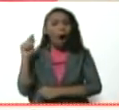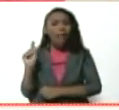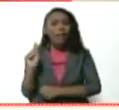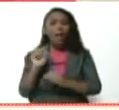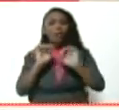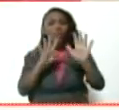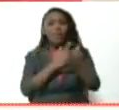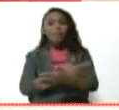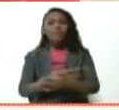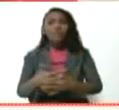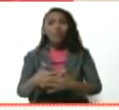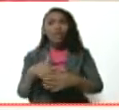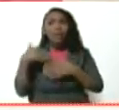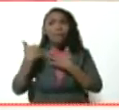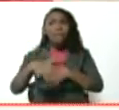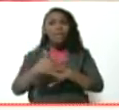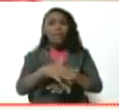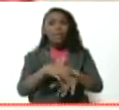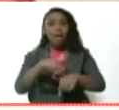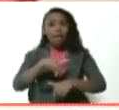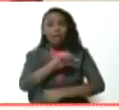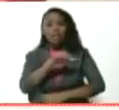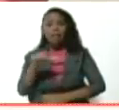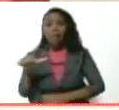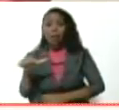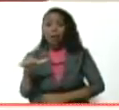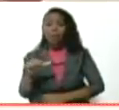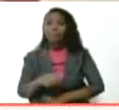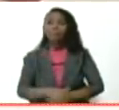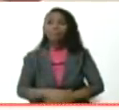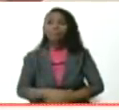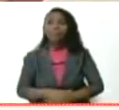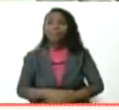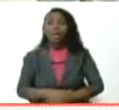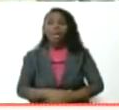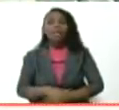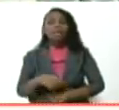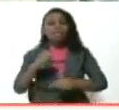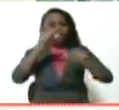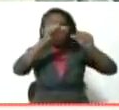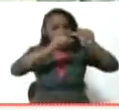9 millones de militantes. Esta semana hay que revisar,